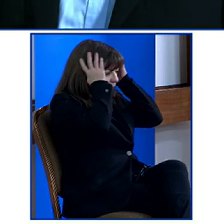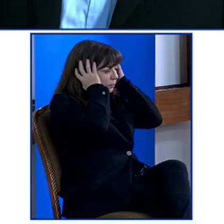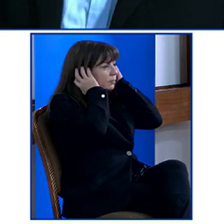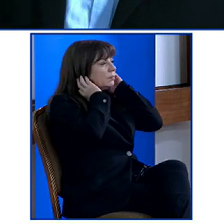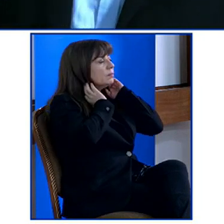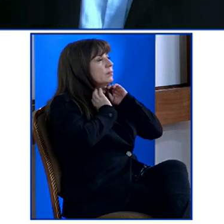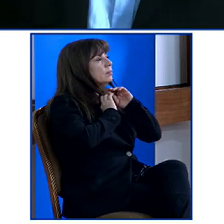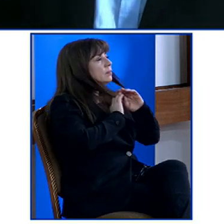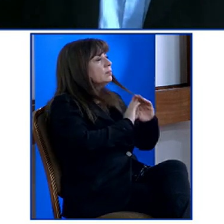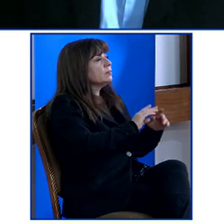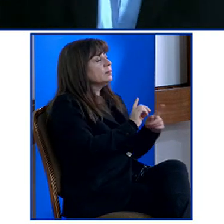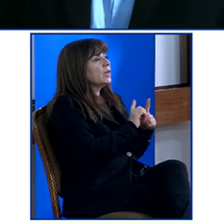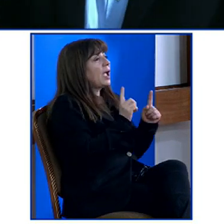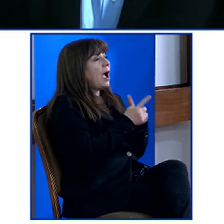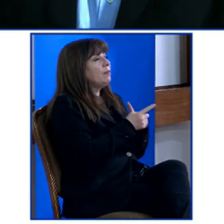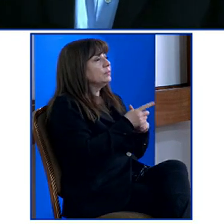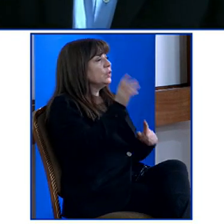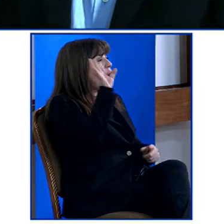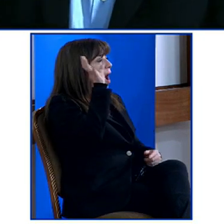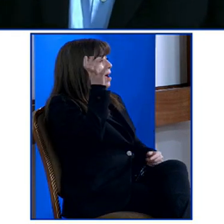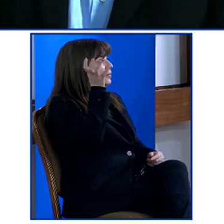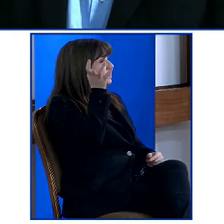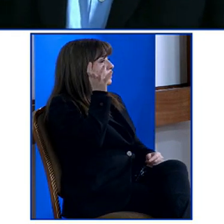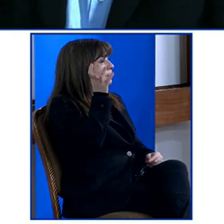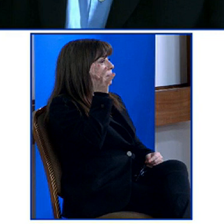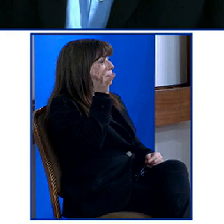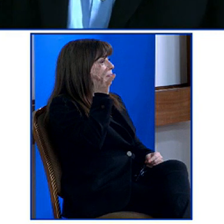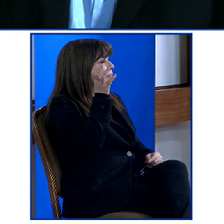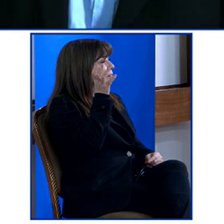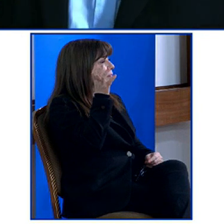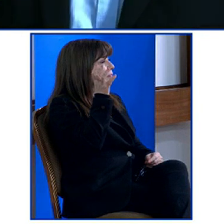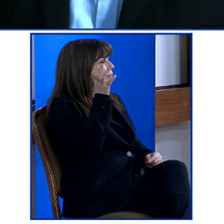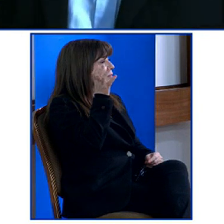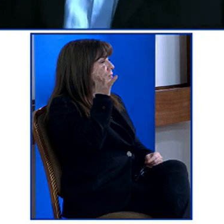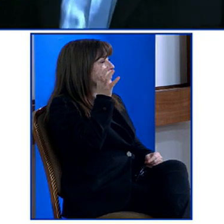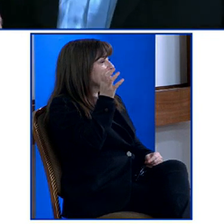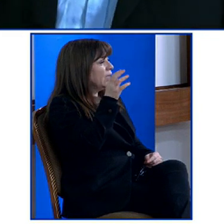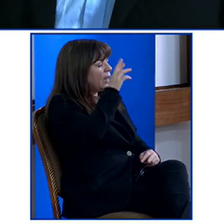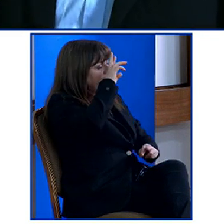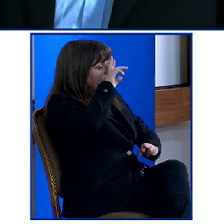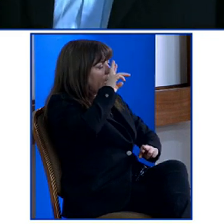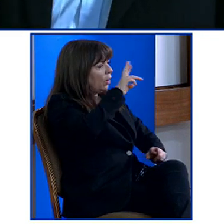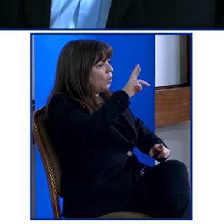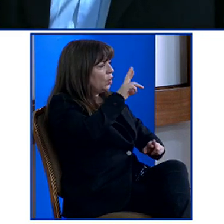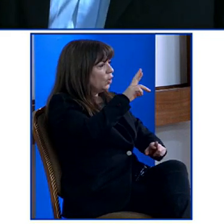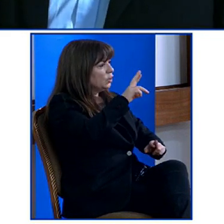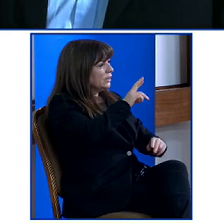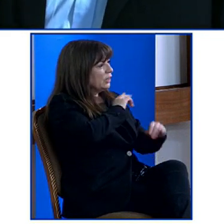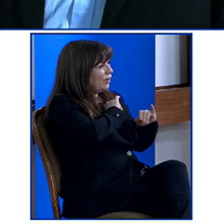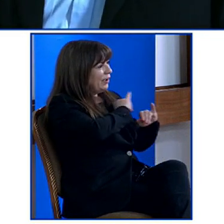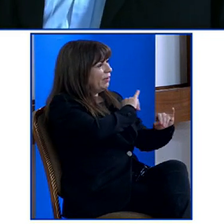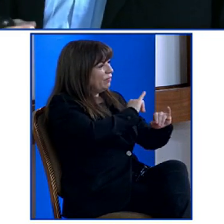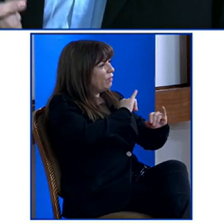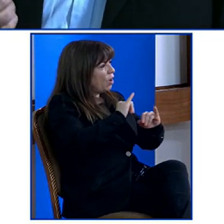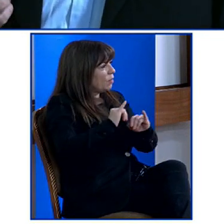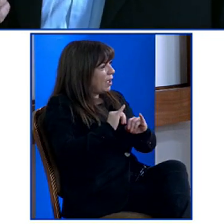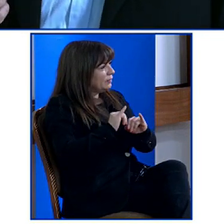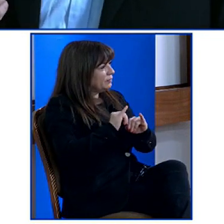Bien, el cambio climático ya fue reconocido en los primeros informes de Lancet